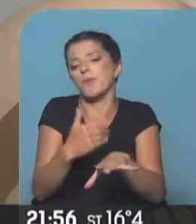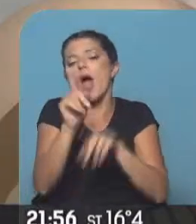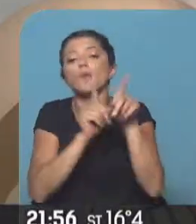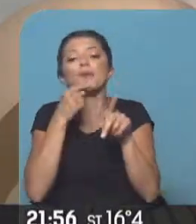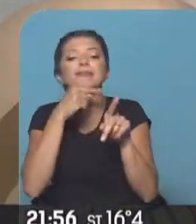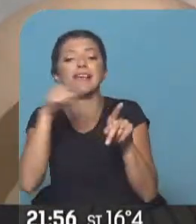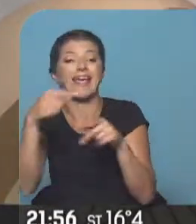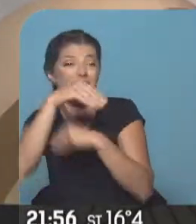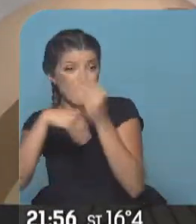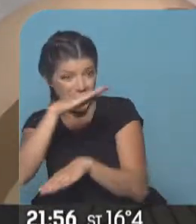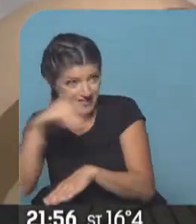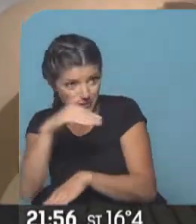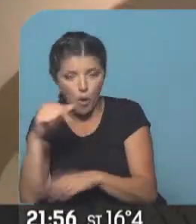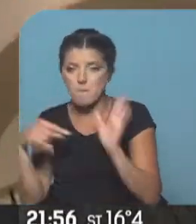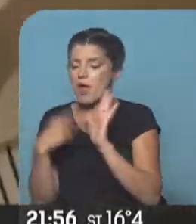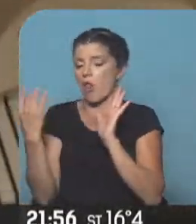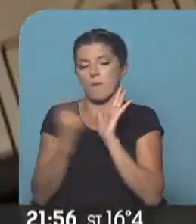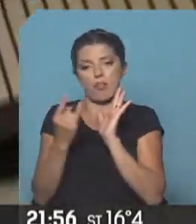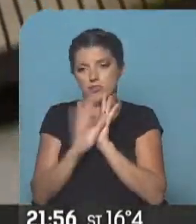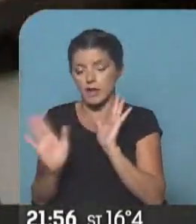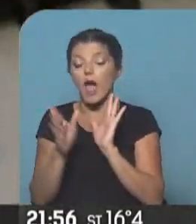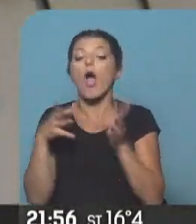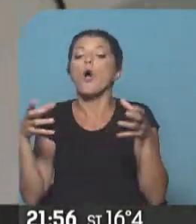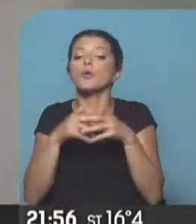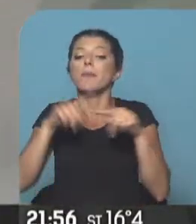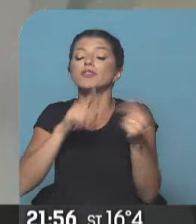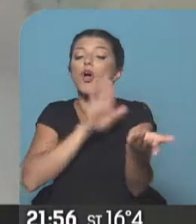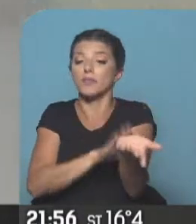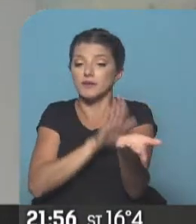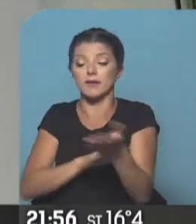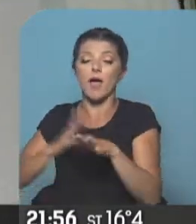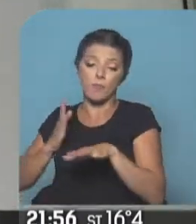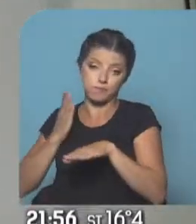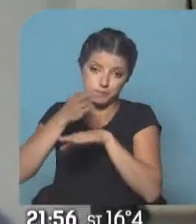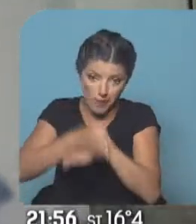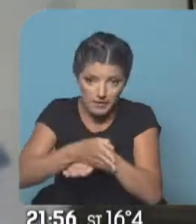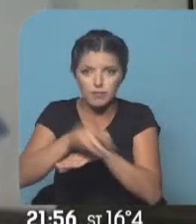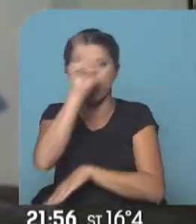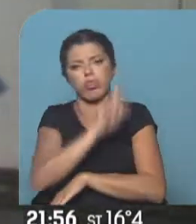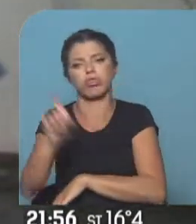movilizado por ellos, pero estos grupos de izquierda se hicieron presentes y pintaron el centro porteño.